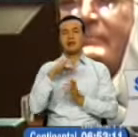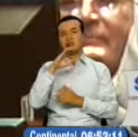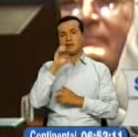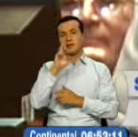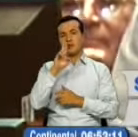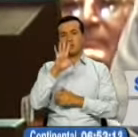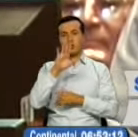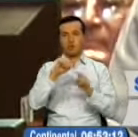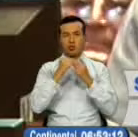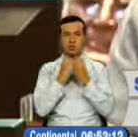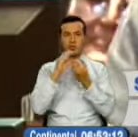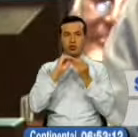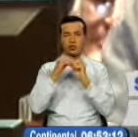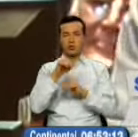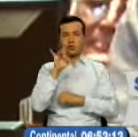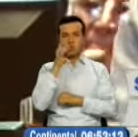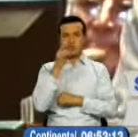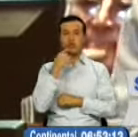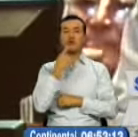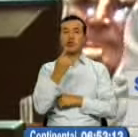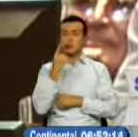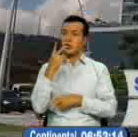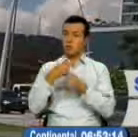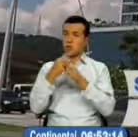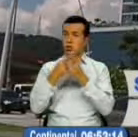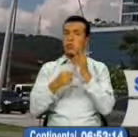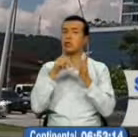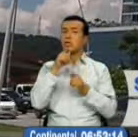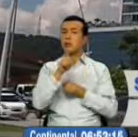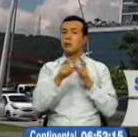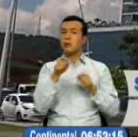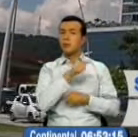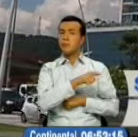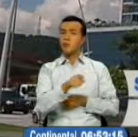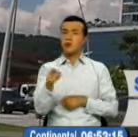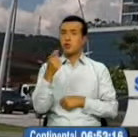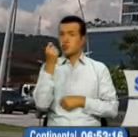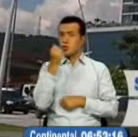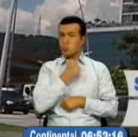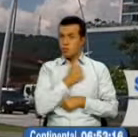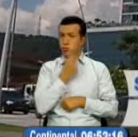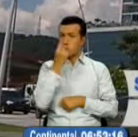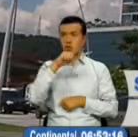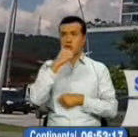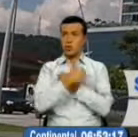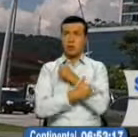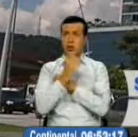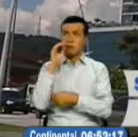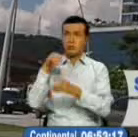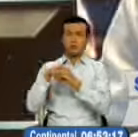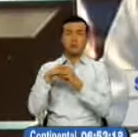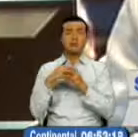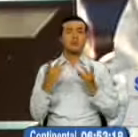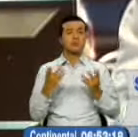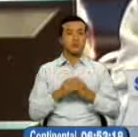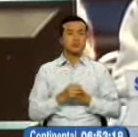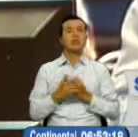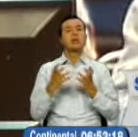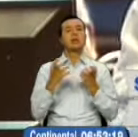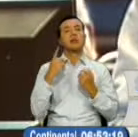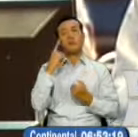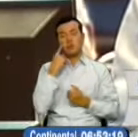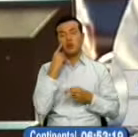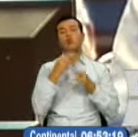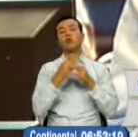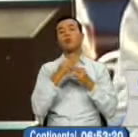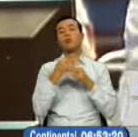filas de Pachacútic, pidió que se dé a conocer la lista de los funcionarios públicos y dignidades de elección popular que registran bienes en paraísos fiscales. Queremos ver la